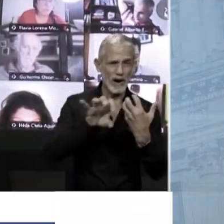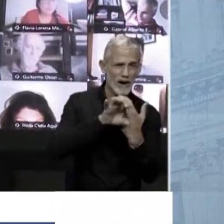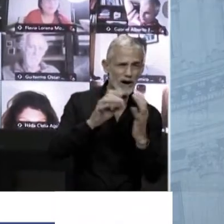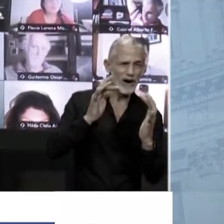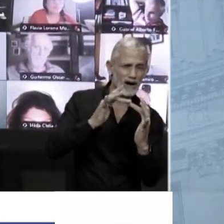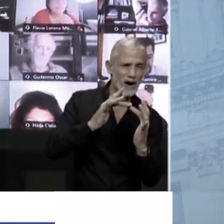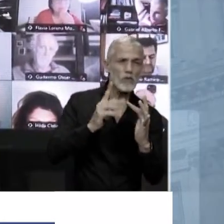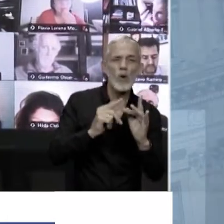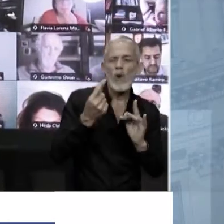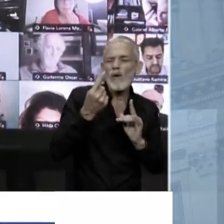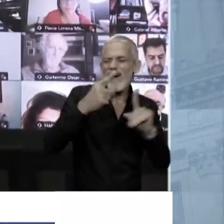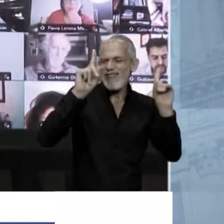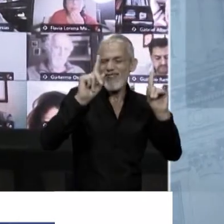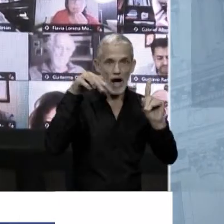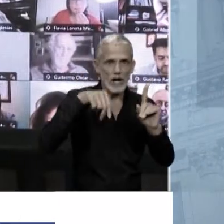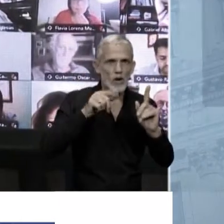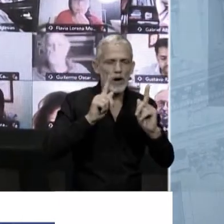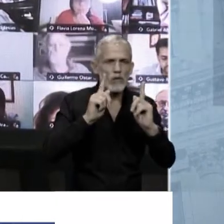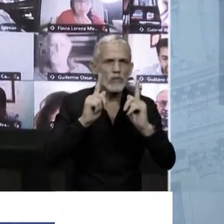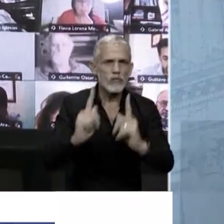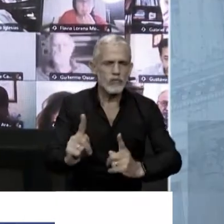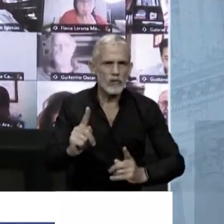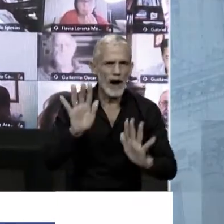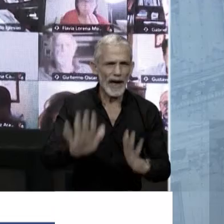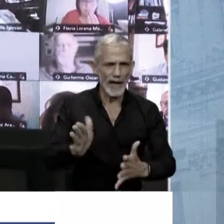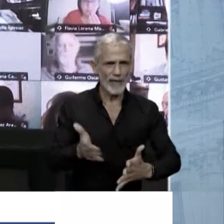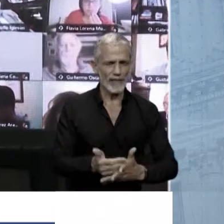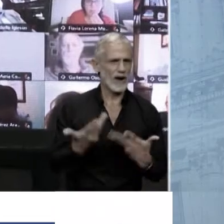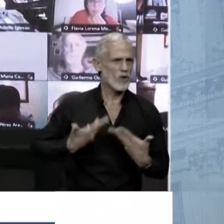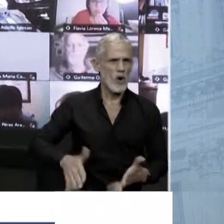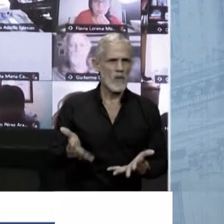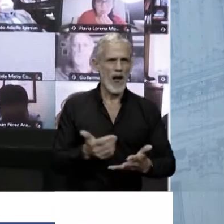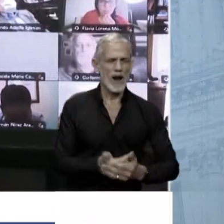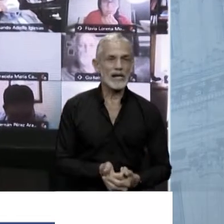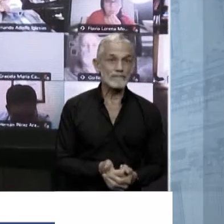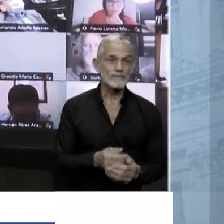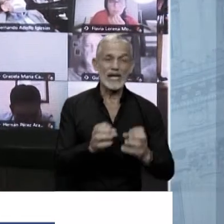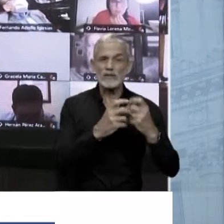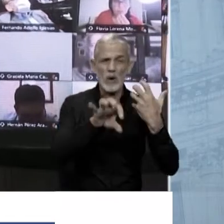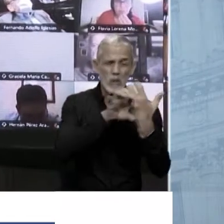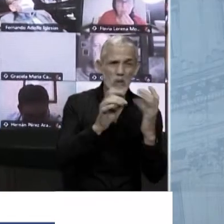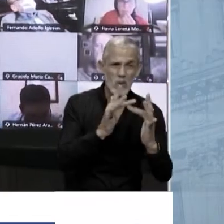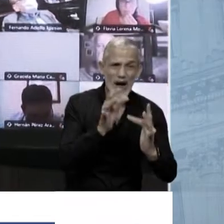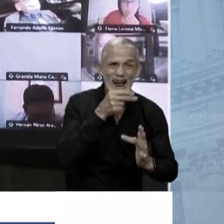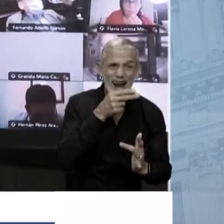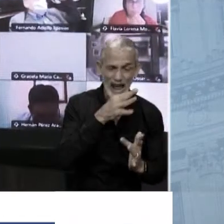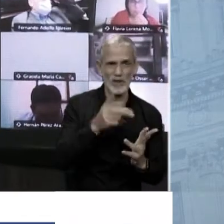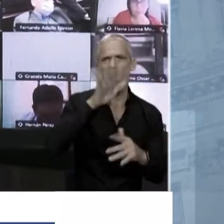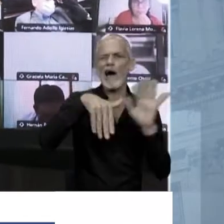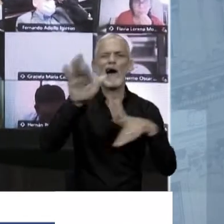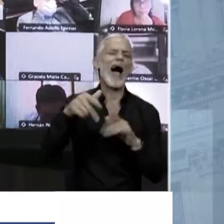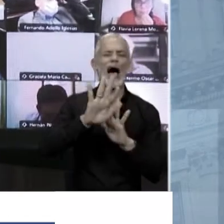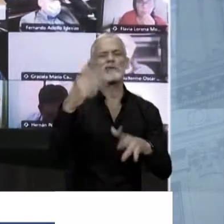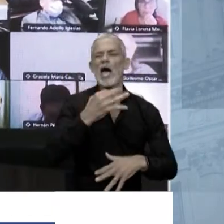vino como excepción se está convirtiendo en natural. Si no hubiese habido sesión remota, ustedes no convocan a